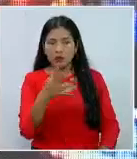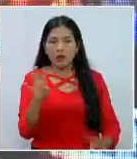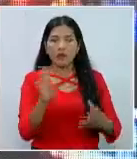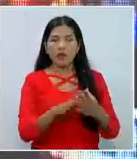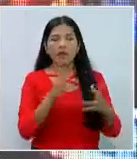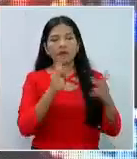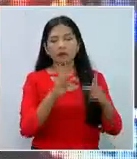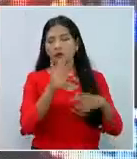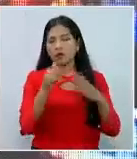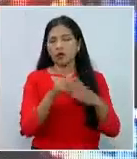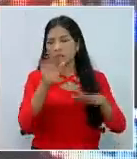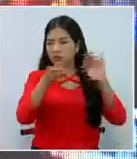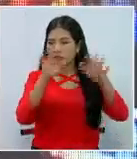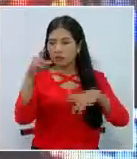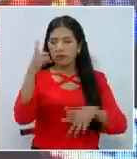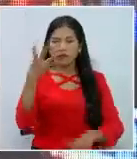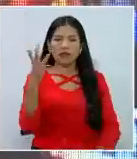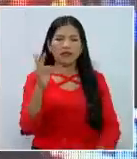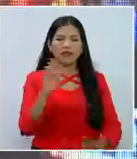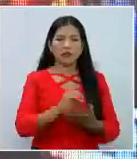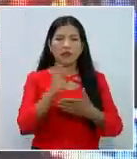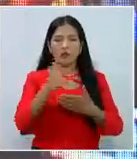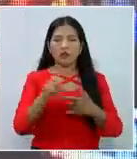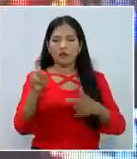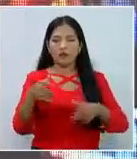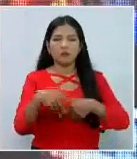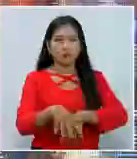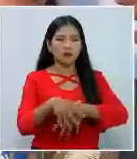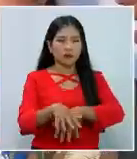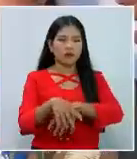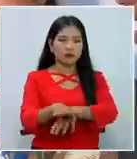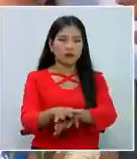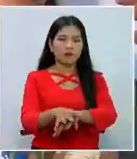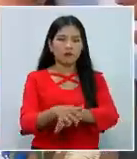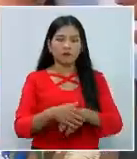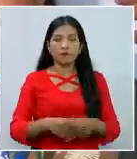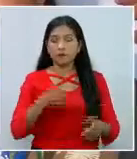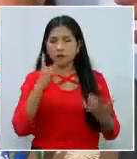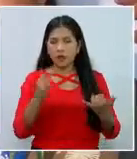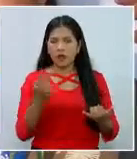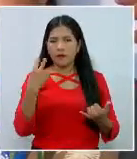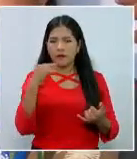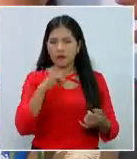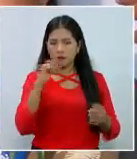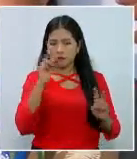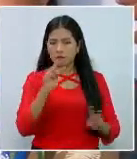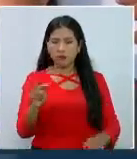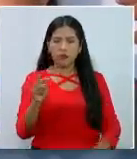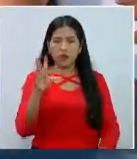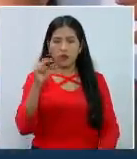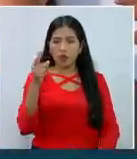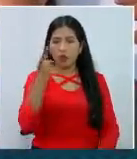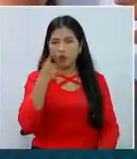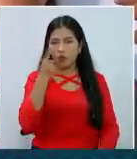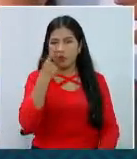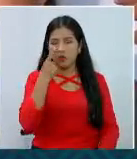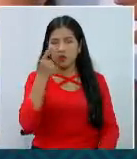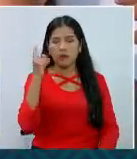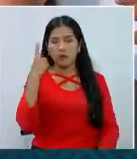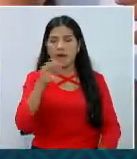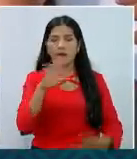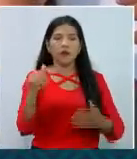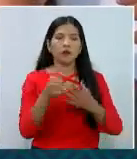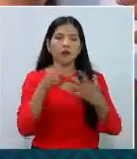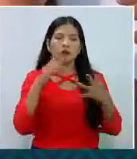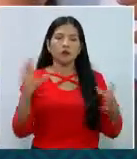Cabildo por la Democracia el próximo 17 de octubre. Desconoce el evento convocado para el mes de